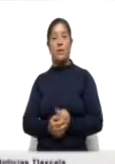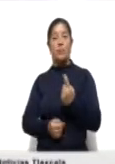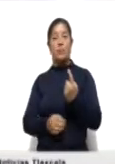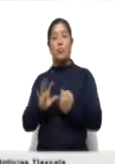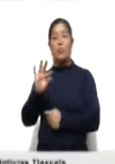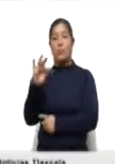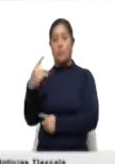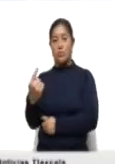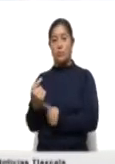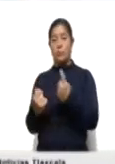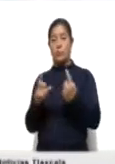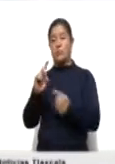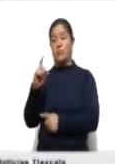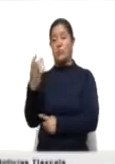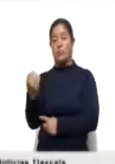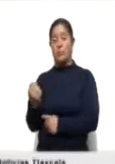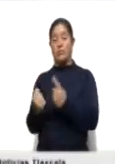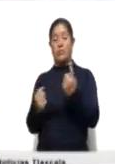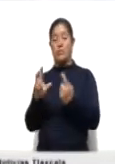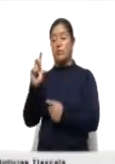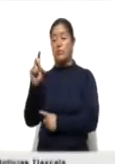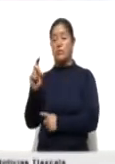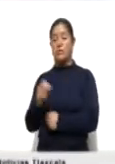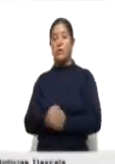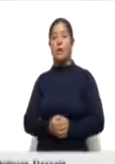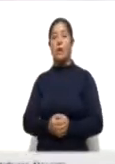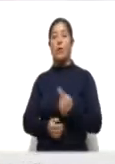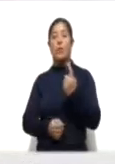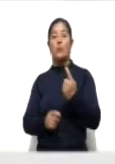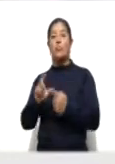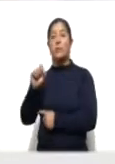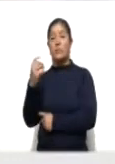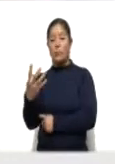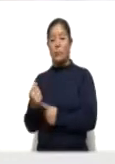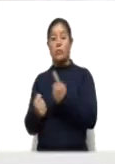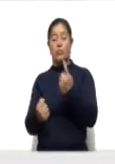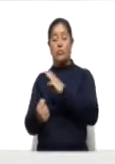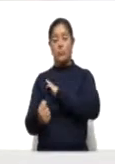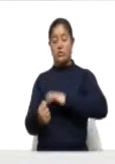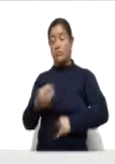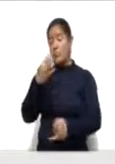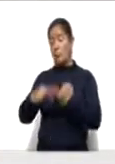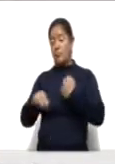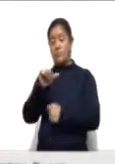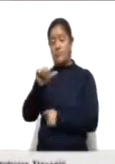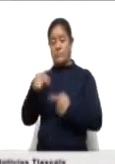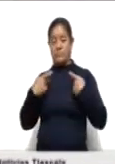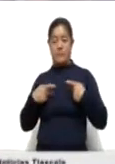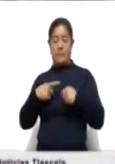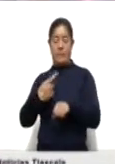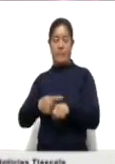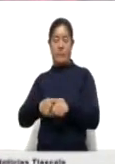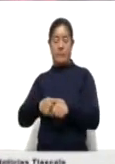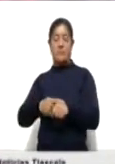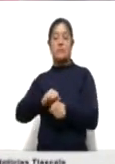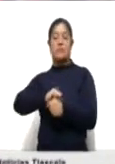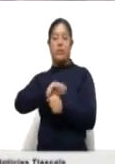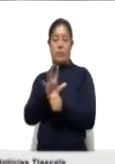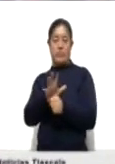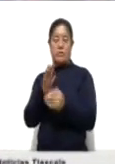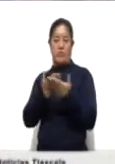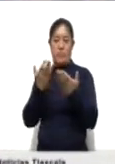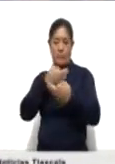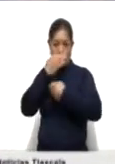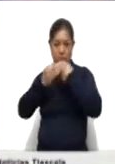41, Quiletla 39, Tecopilco 30, Benito Juárez 24 y Emiliano Zapata 16. Con información de la